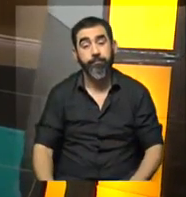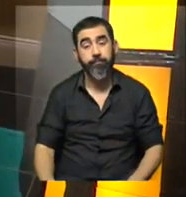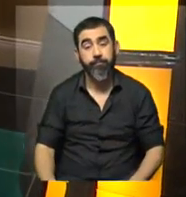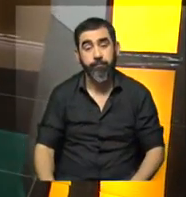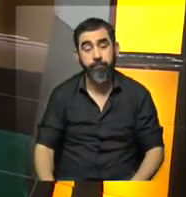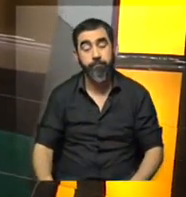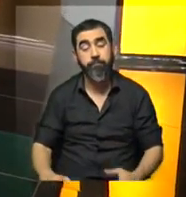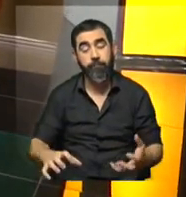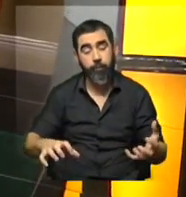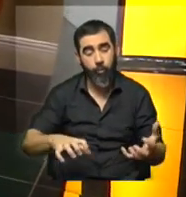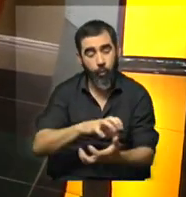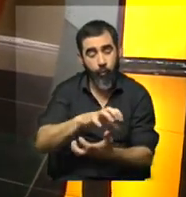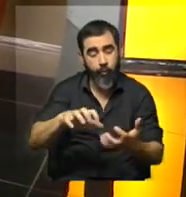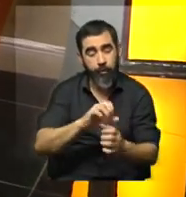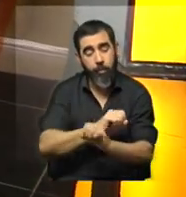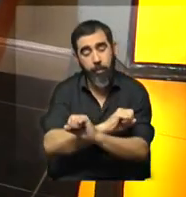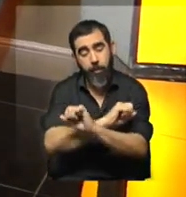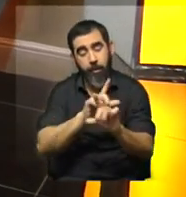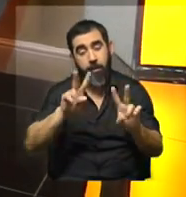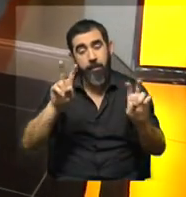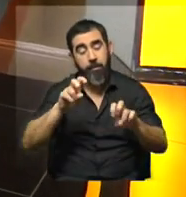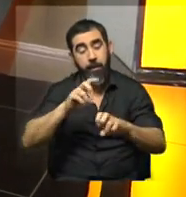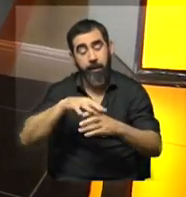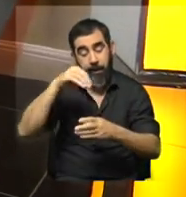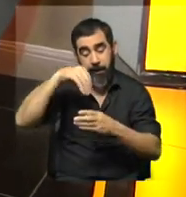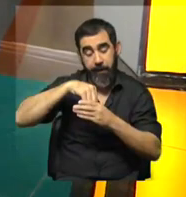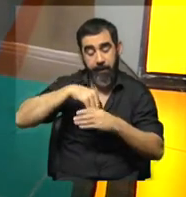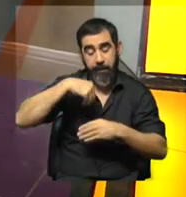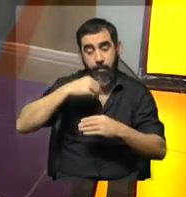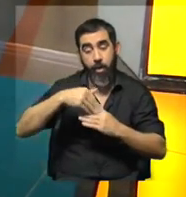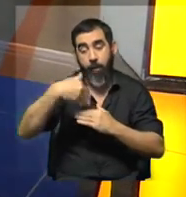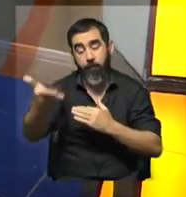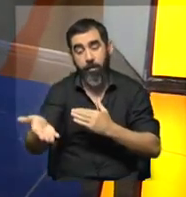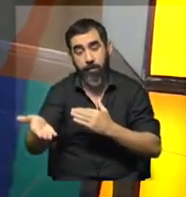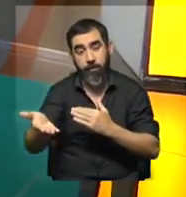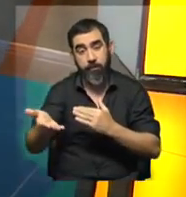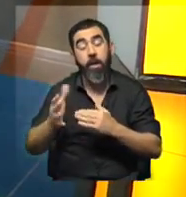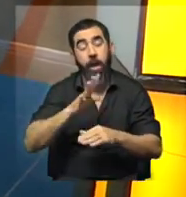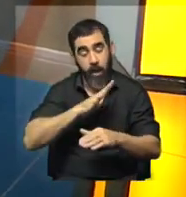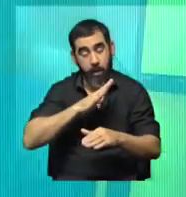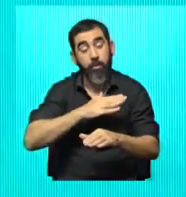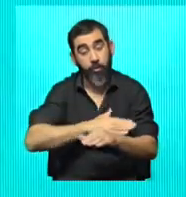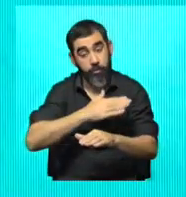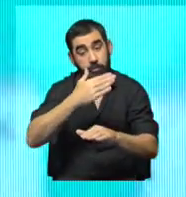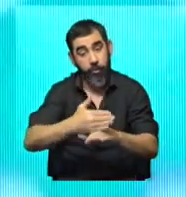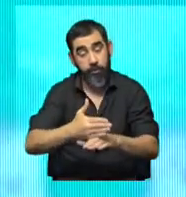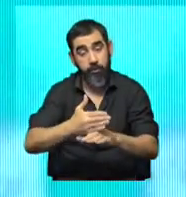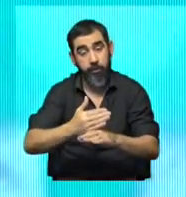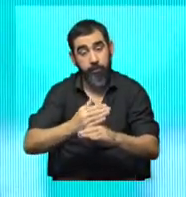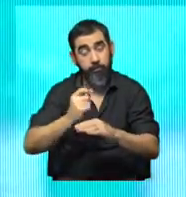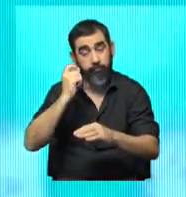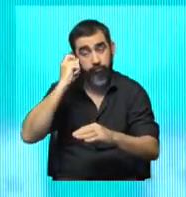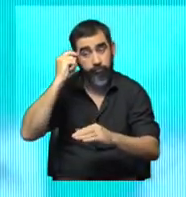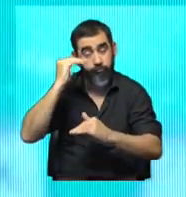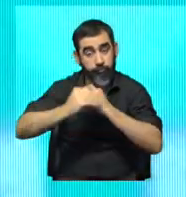un conflicto mayor entre su tiempo interno y el externo, que les repercute incluso en el desempeño